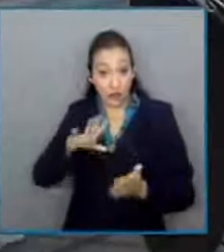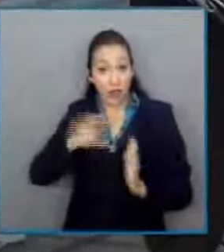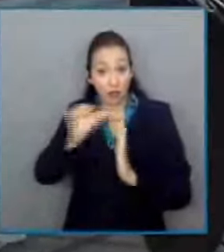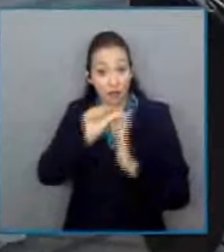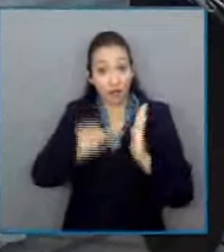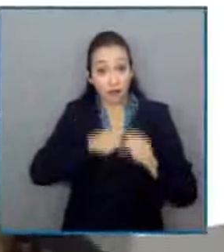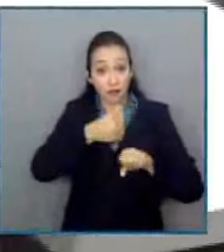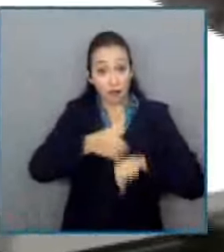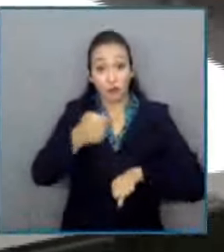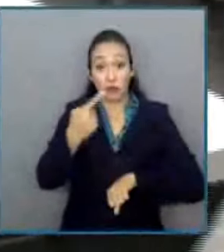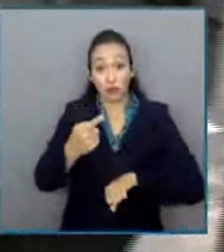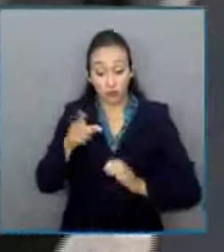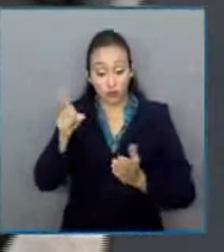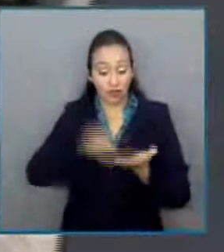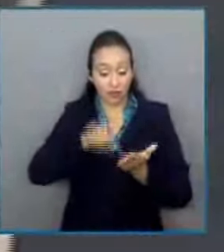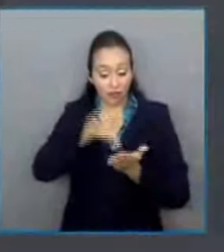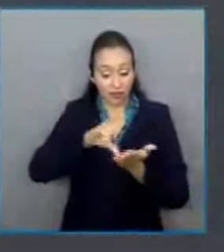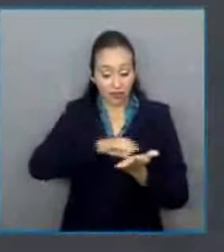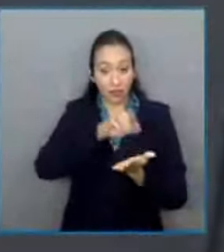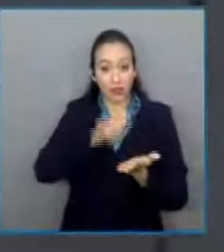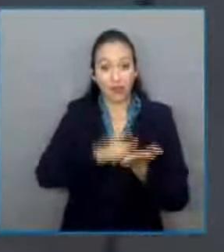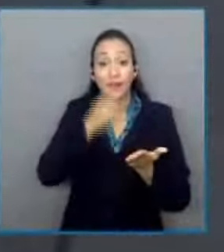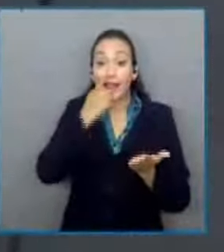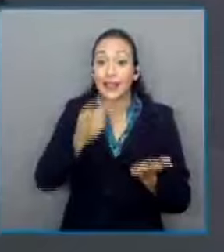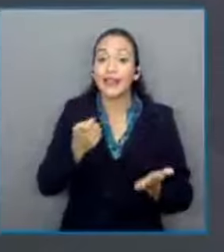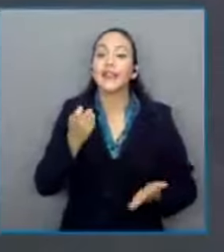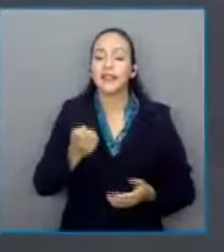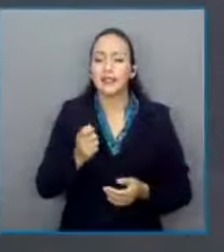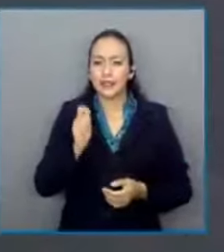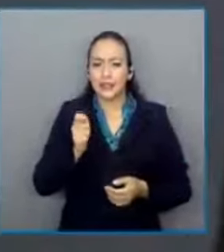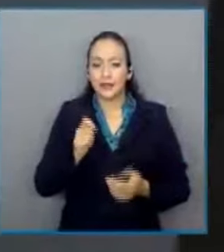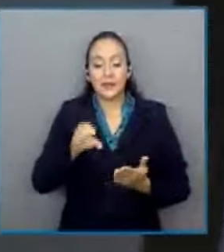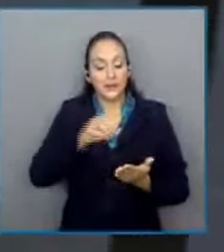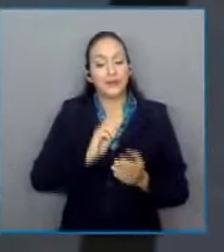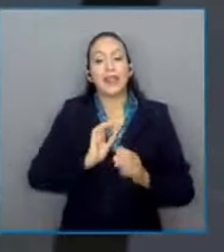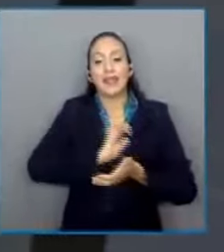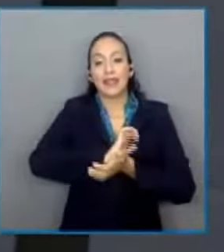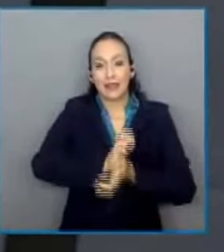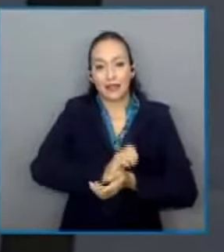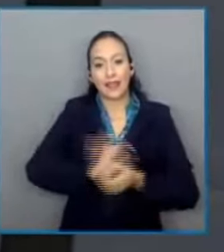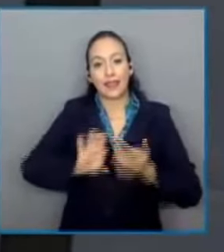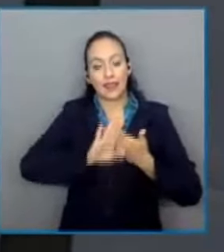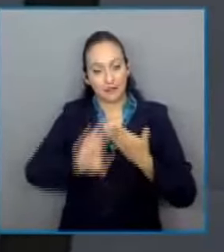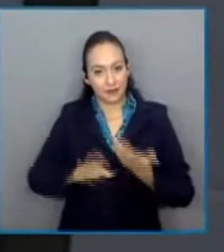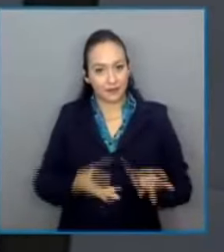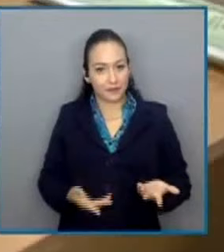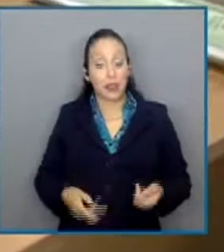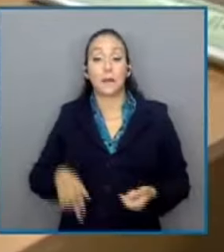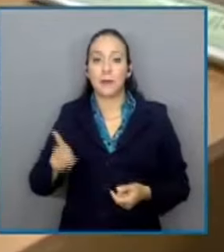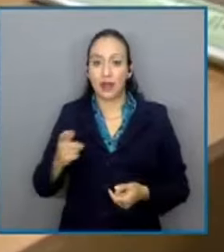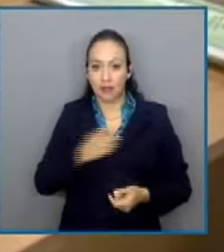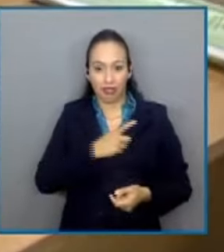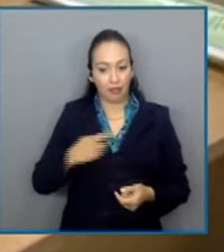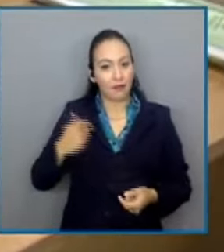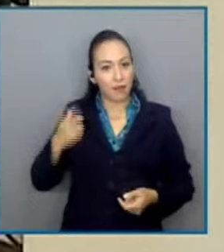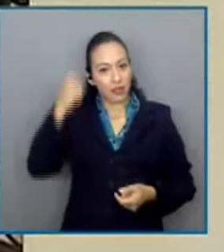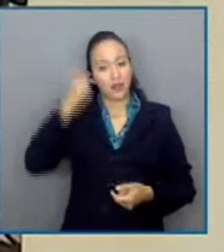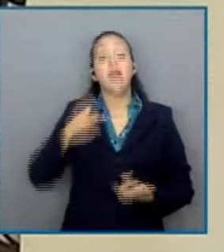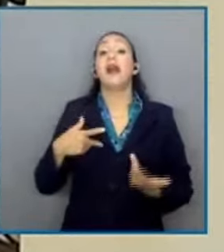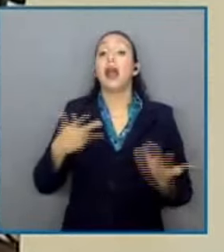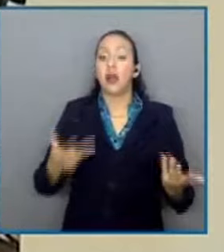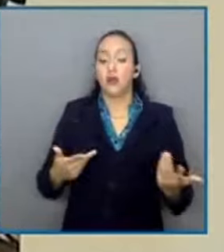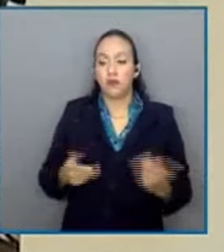a través de la prohibición de discriminación. Sin embargo, como no toda diferencia en el trato hacia una persona o grupo de personas